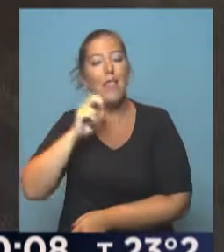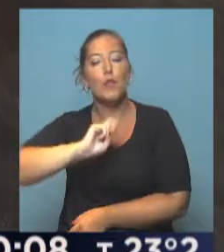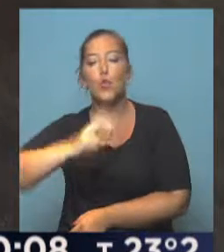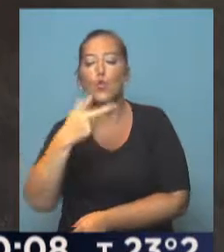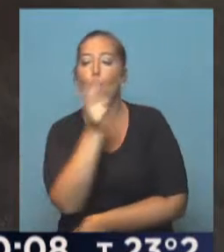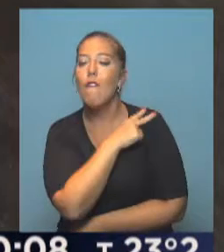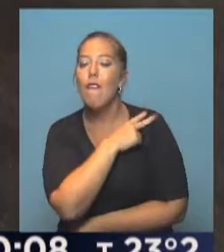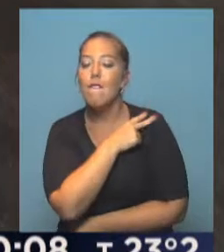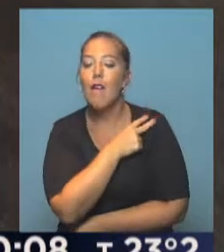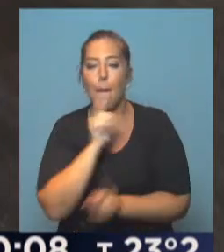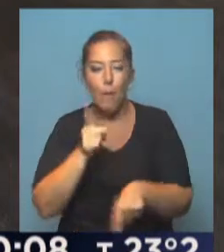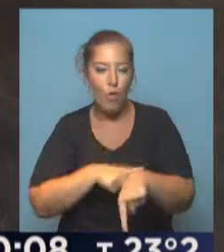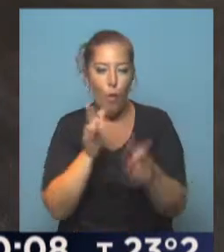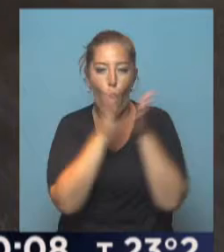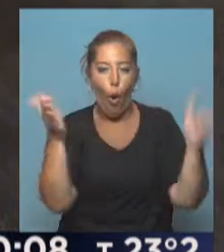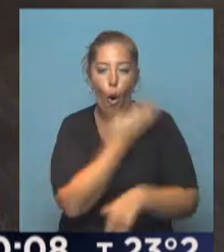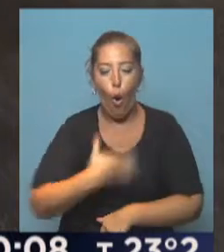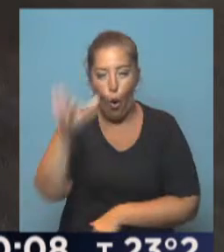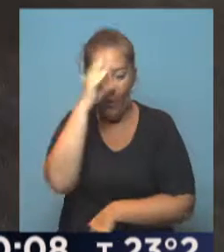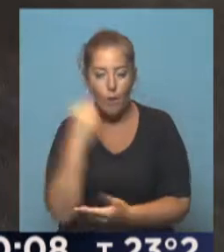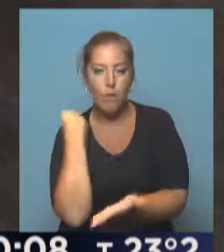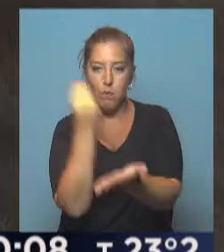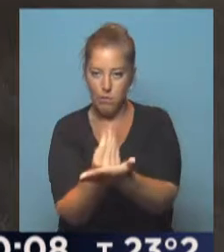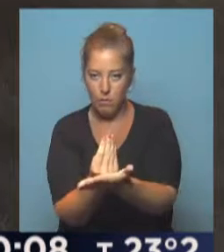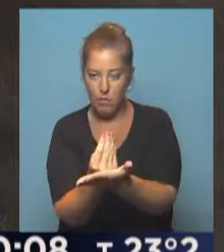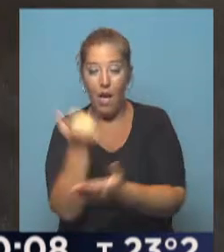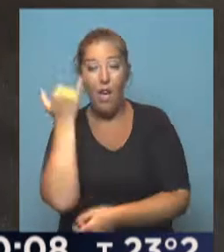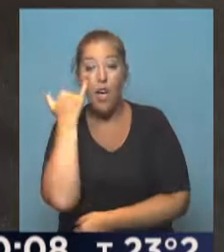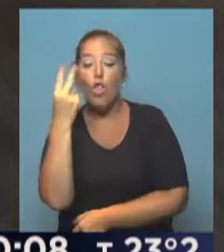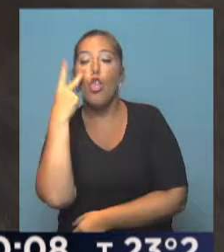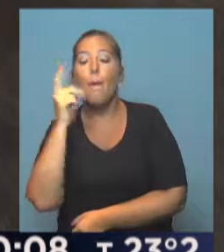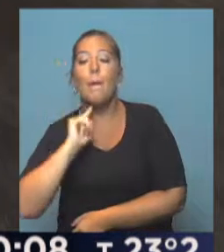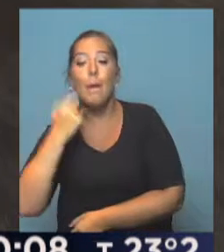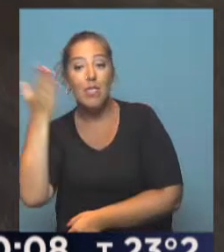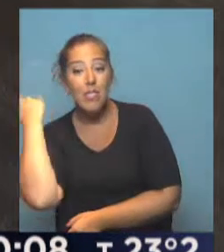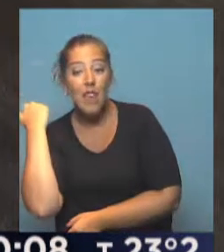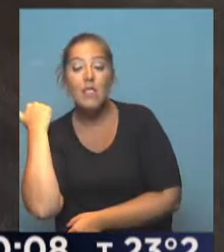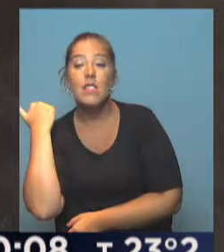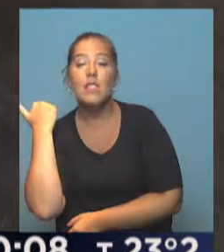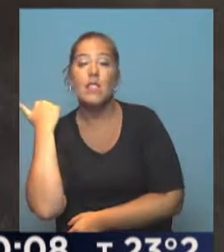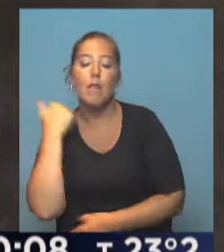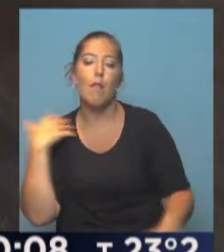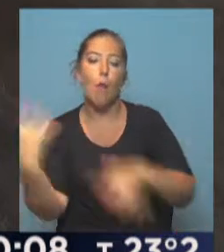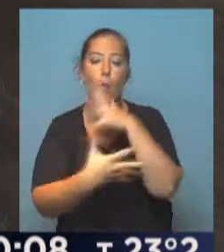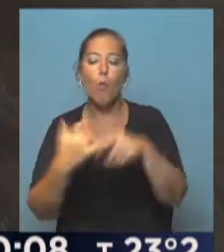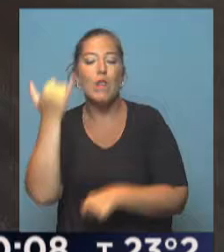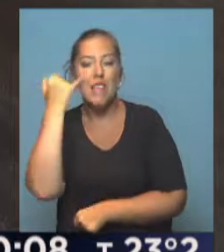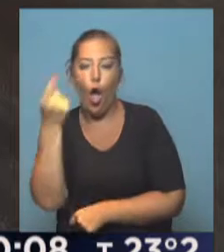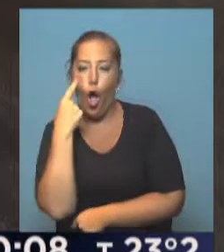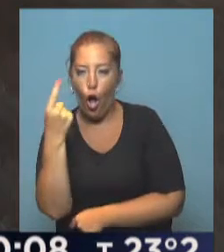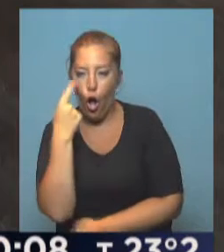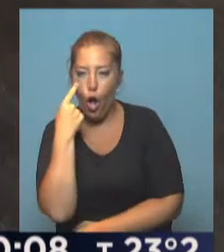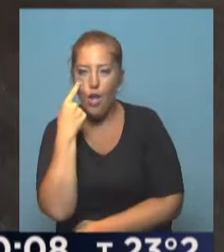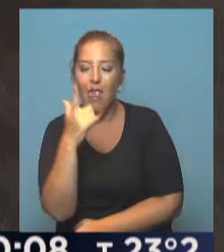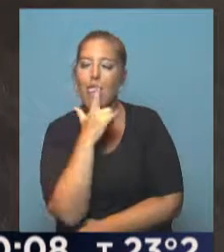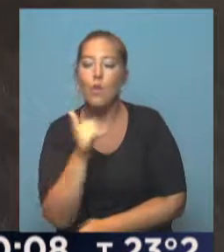durante el gobierno de Cristina Kirchner cuando ascendió a ese cargo. Y en el 2013, en medio de una polémica, porque ya se conocían